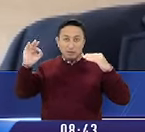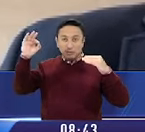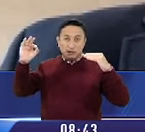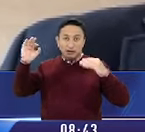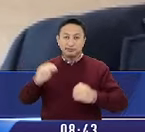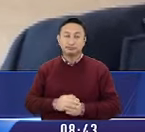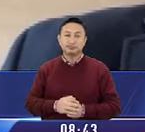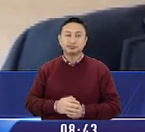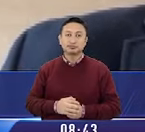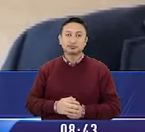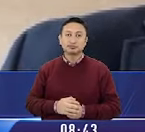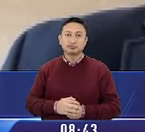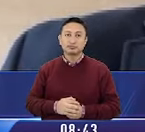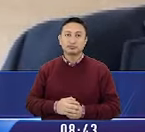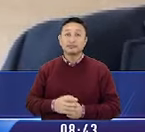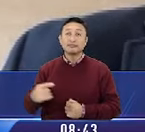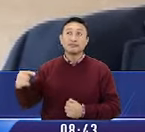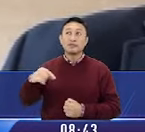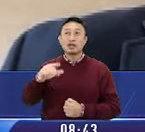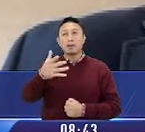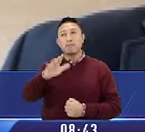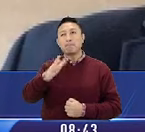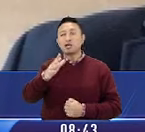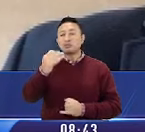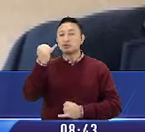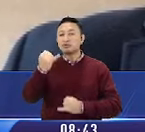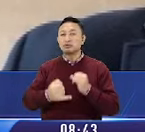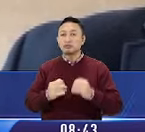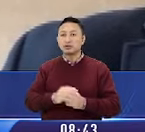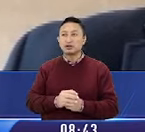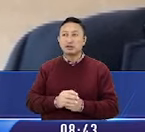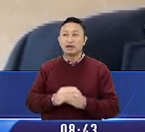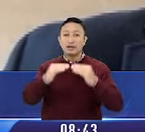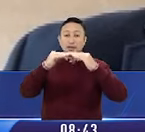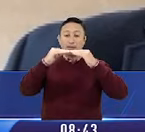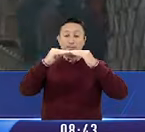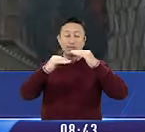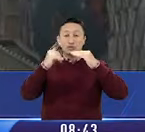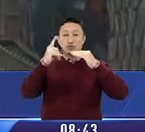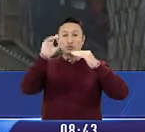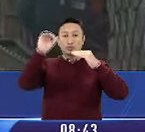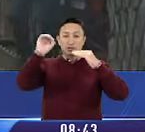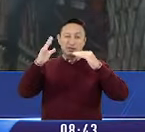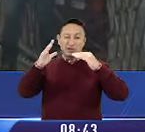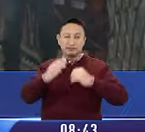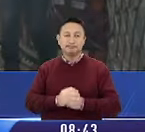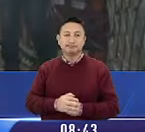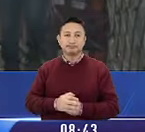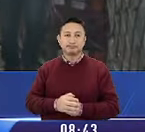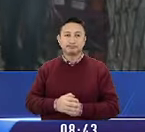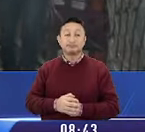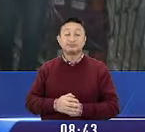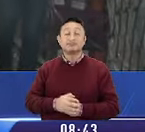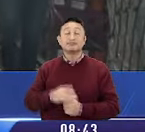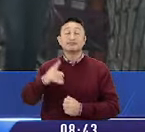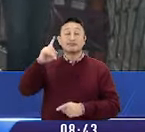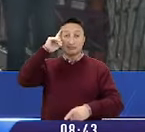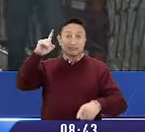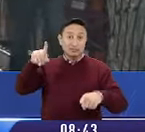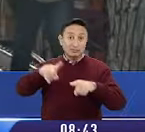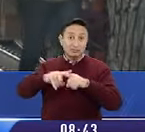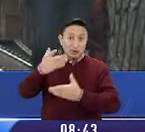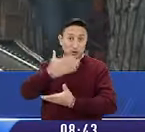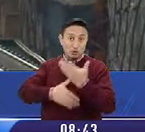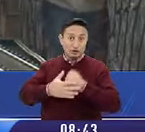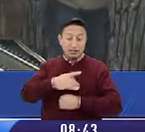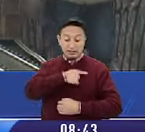con lo cual el sector debería terminar más o menos en 1% bajo el año pasado. El acuerdo comercial con China, vigente desde el